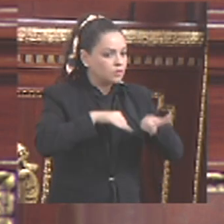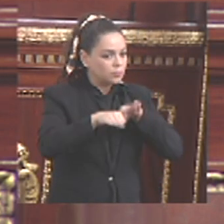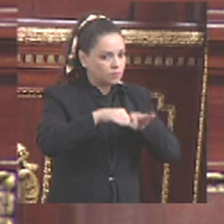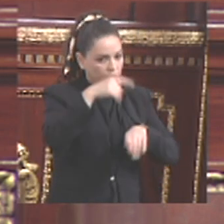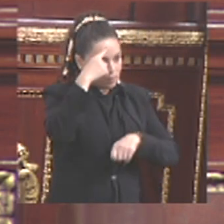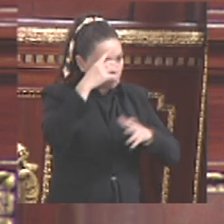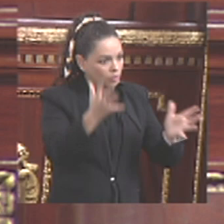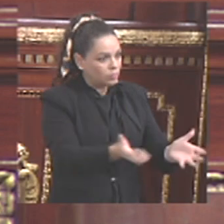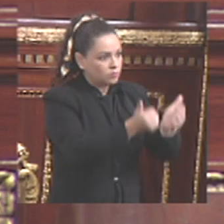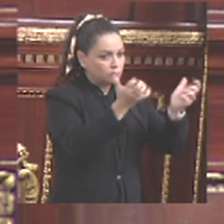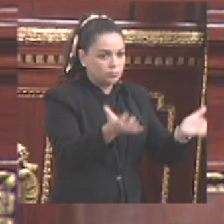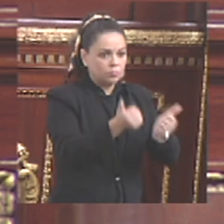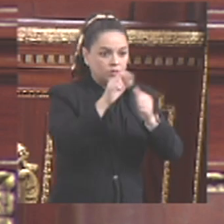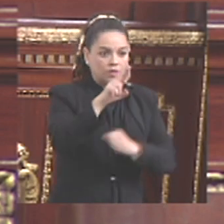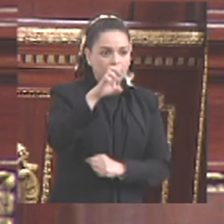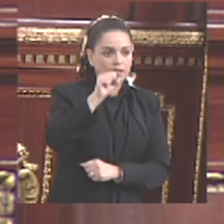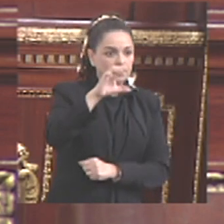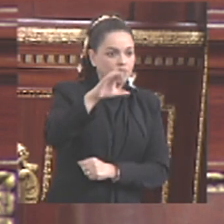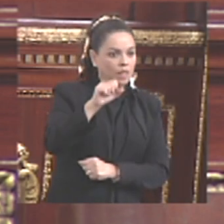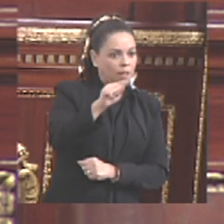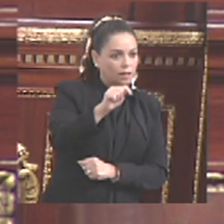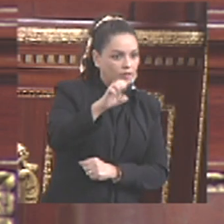a todas aquellas